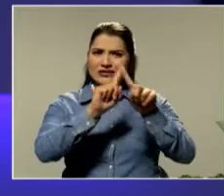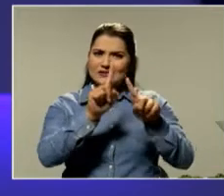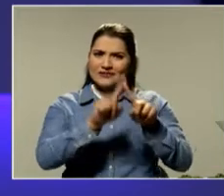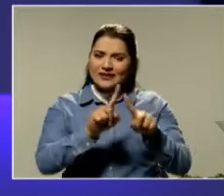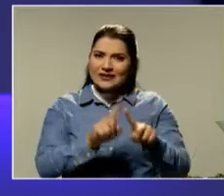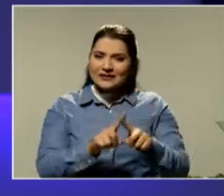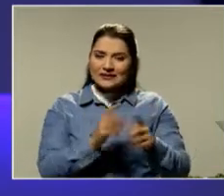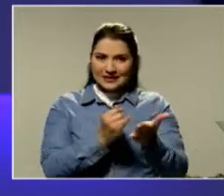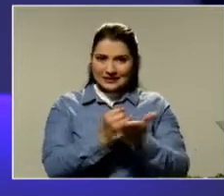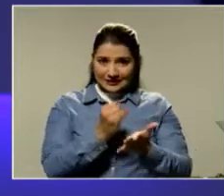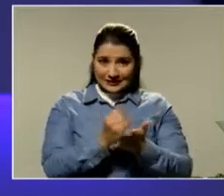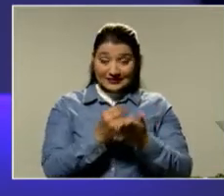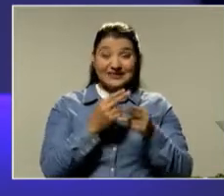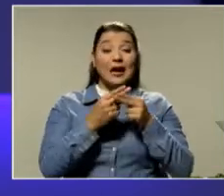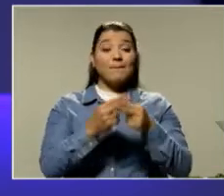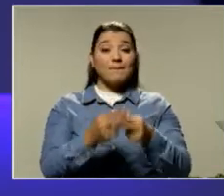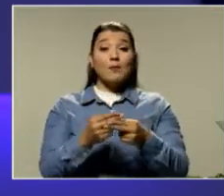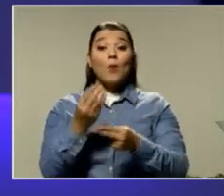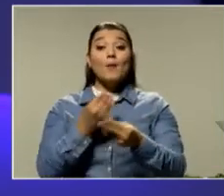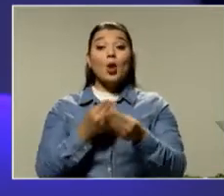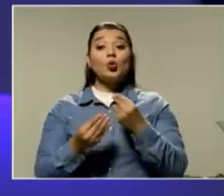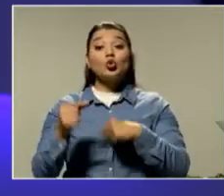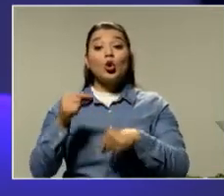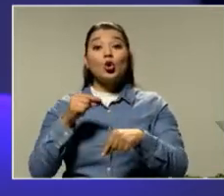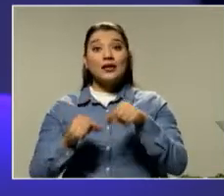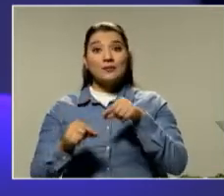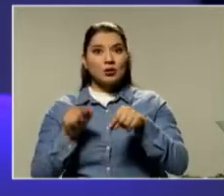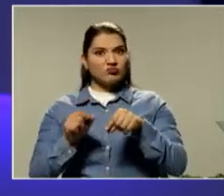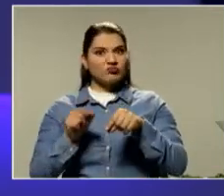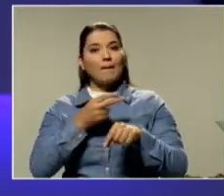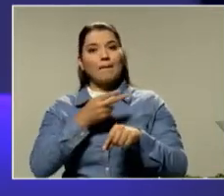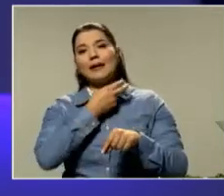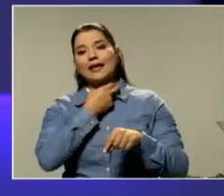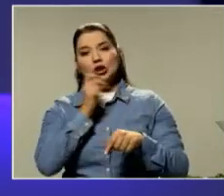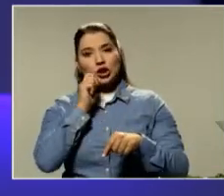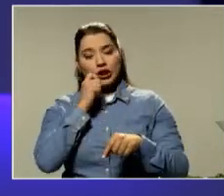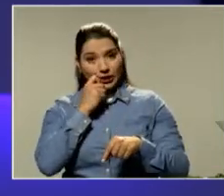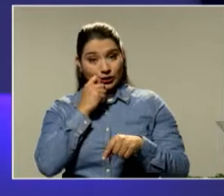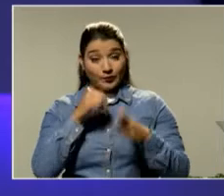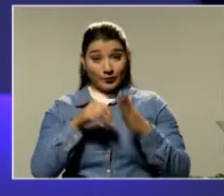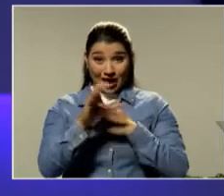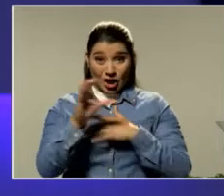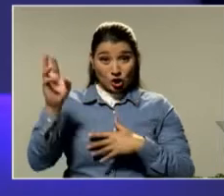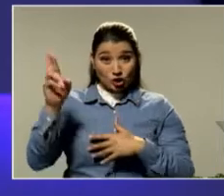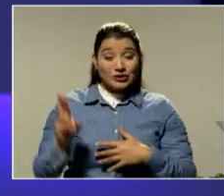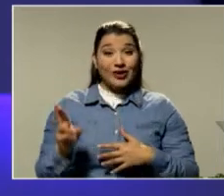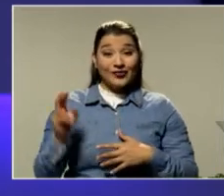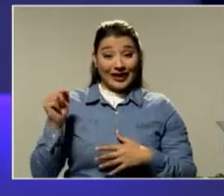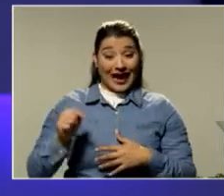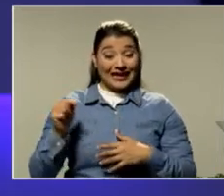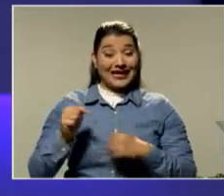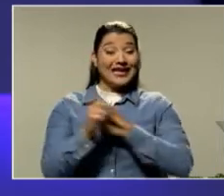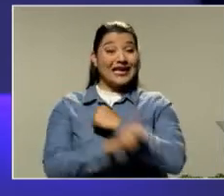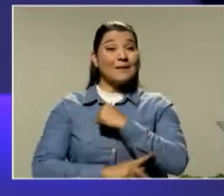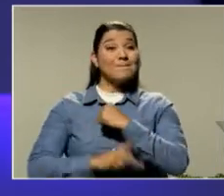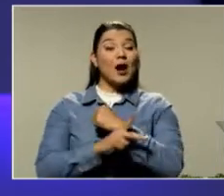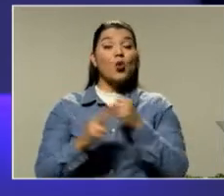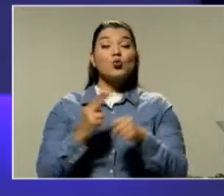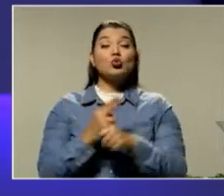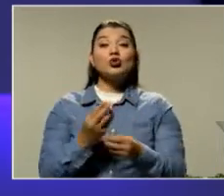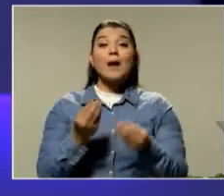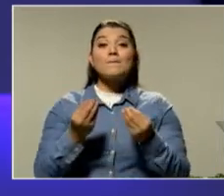titulamos Agroquímicos, el veneno secreto. En Costa Rica es uno de los países que más cantidad de